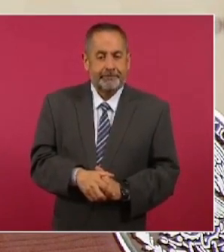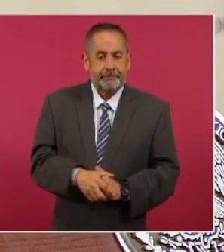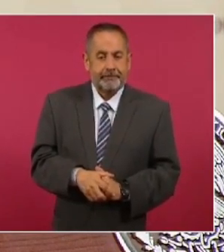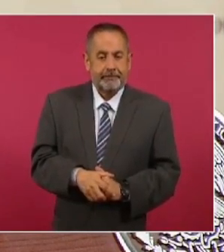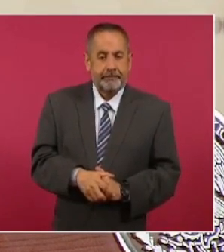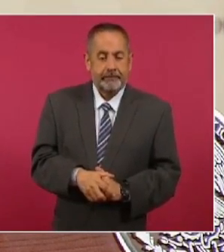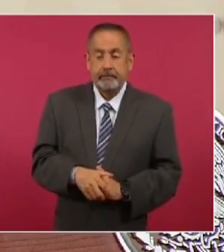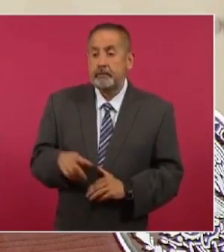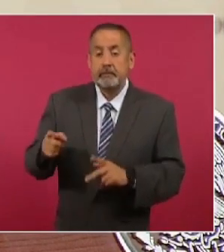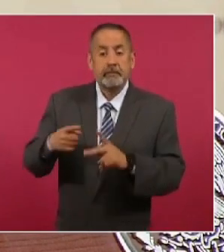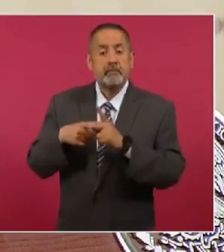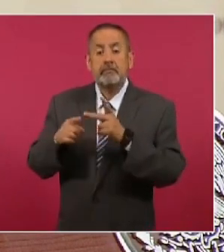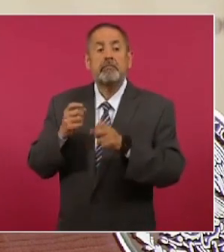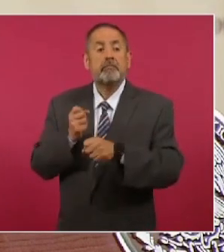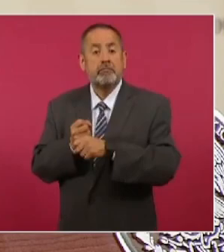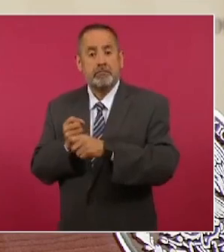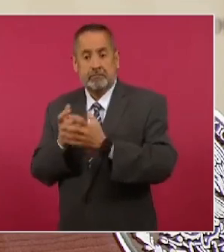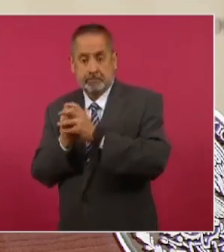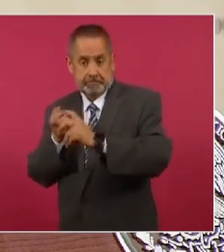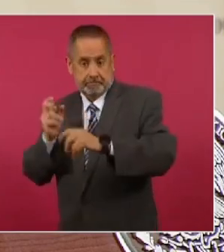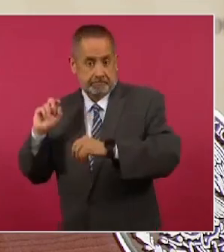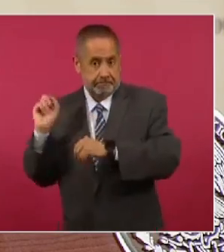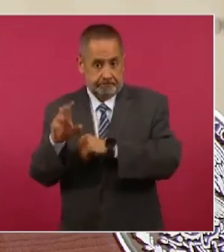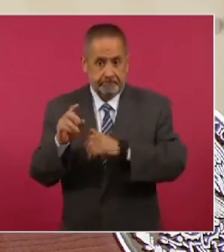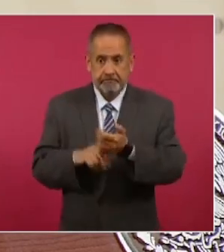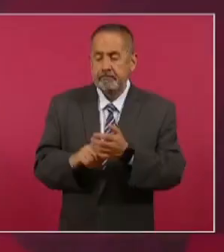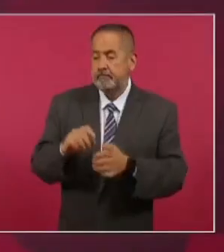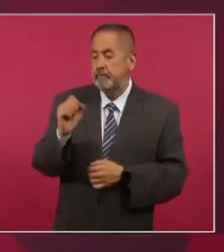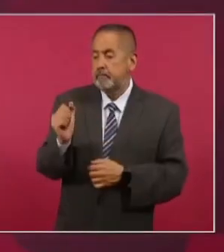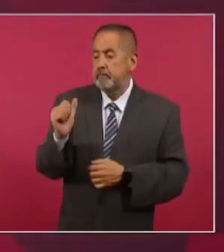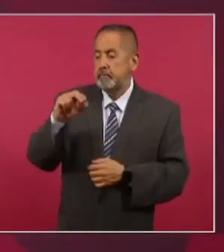Sandoval que estuvo